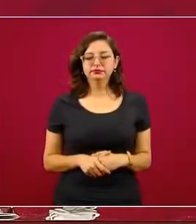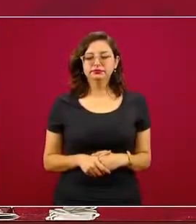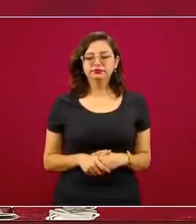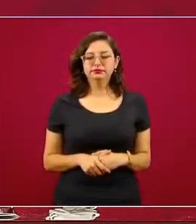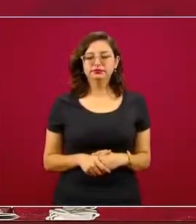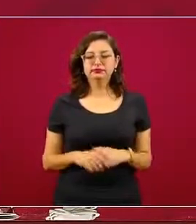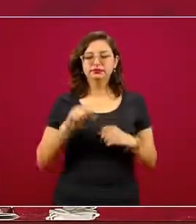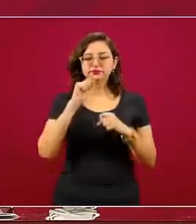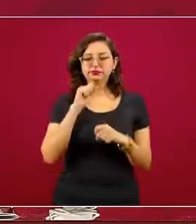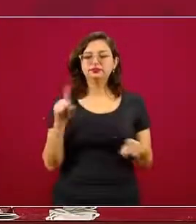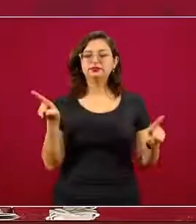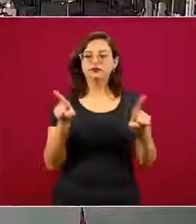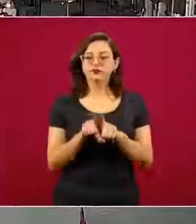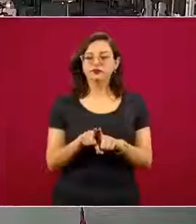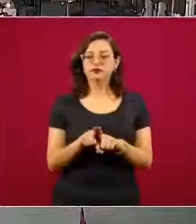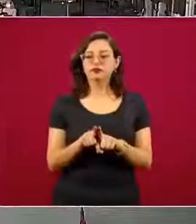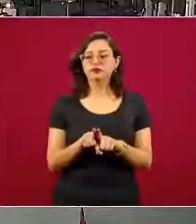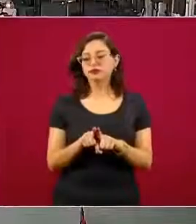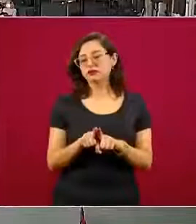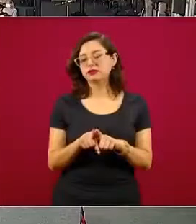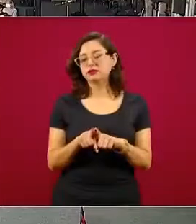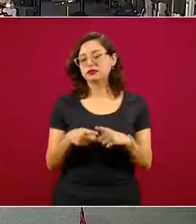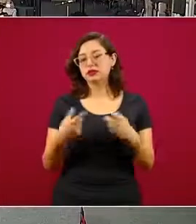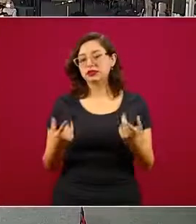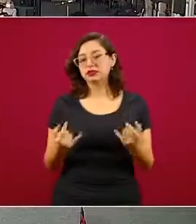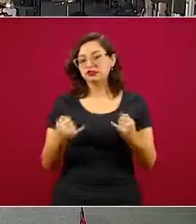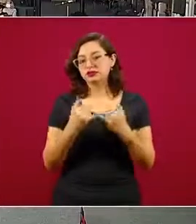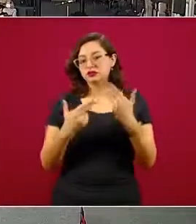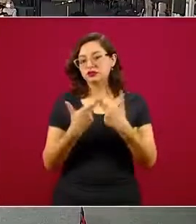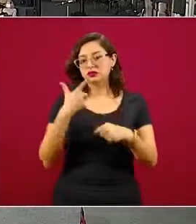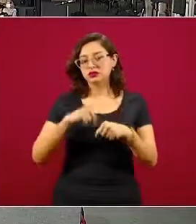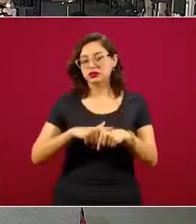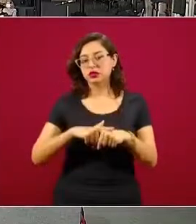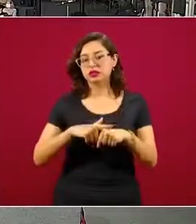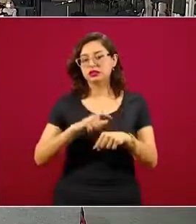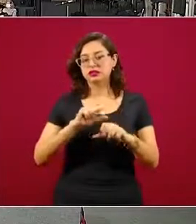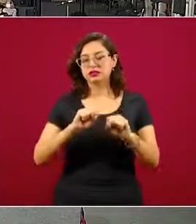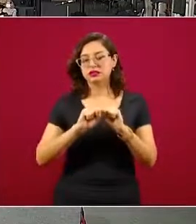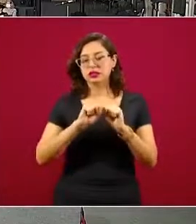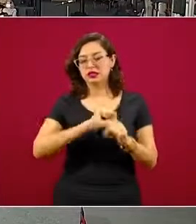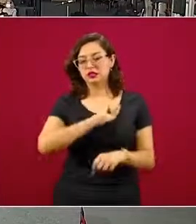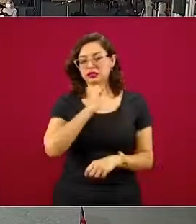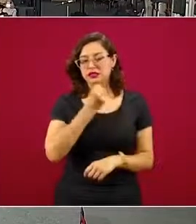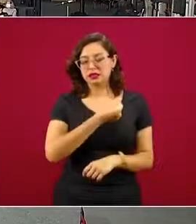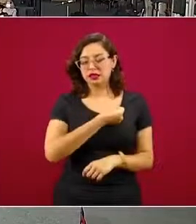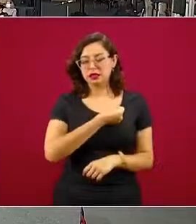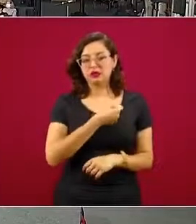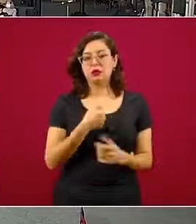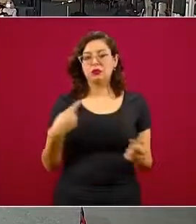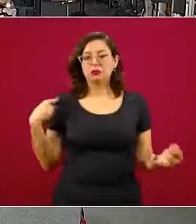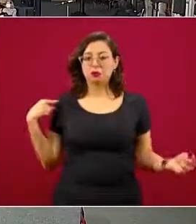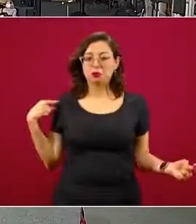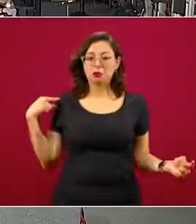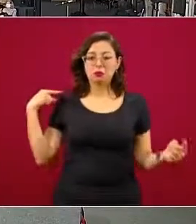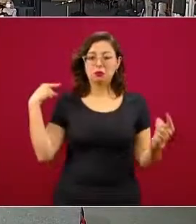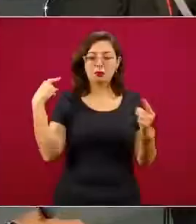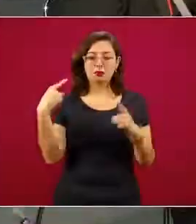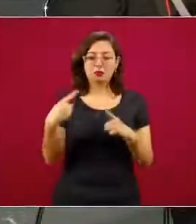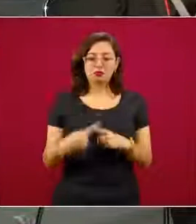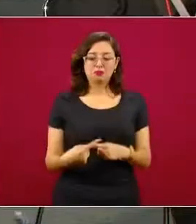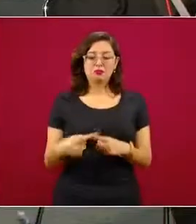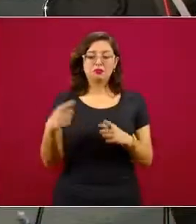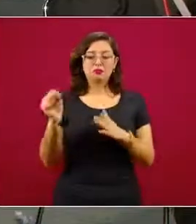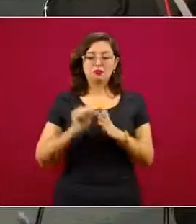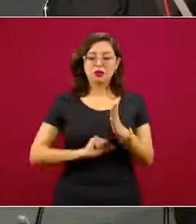También nuestro Instituto Nacional de Salud Pública, desde hace varias semanas, un poco más de un mes y medio, ha